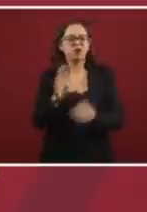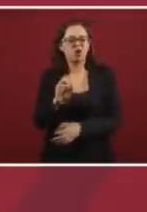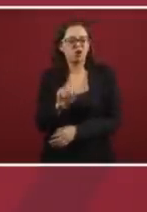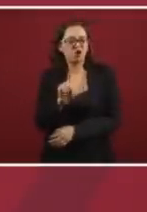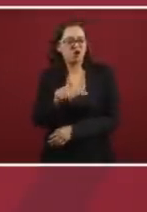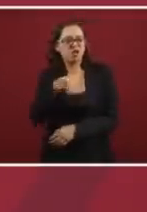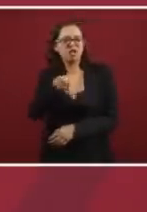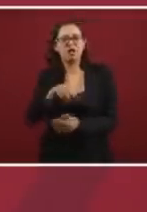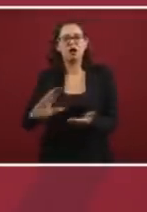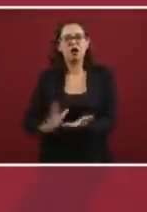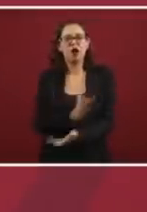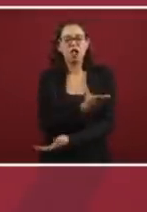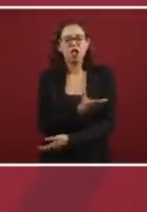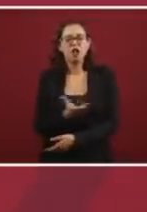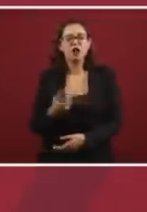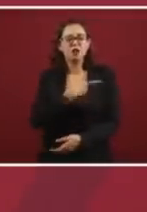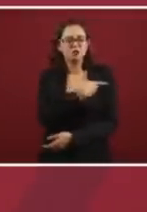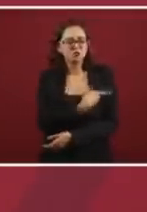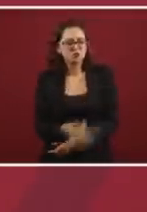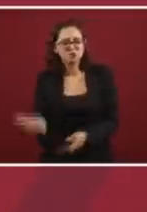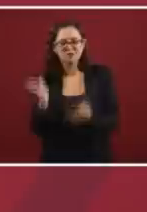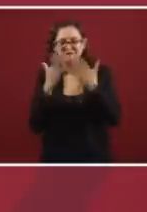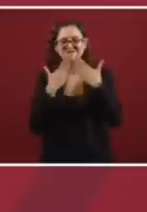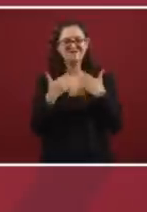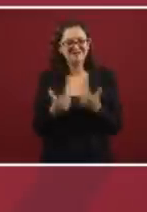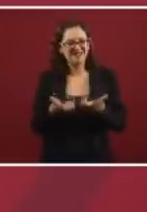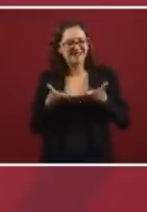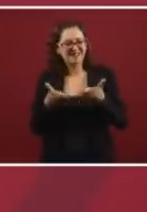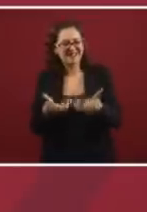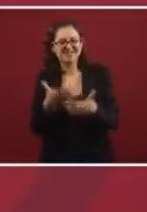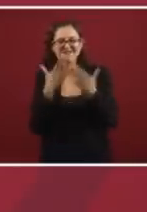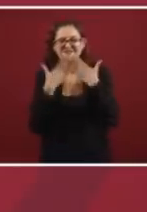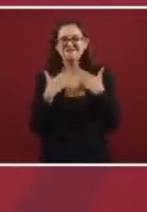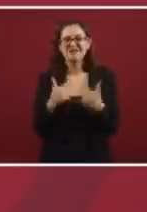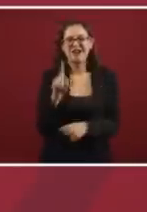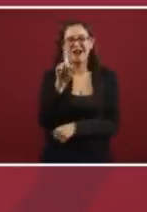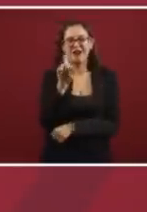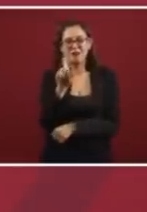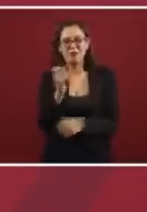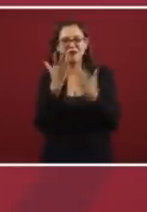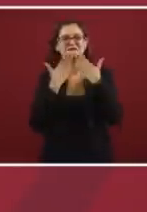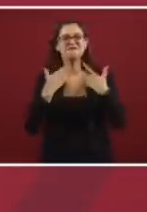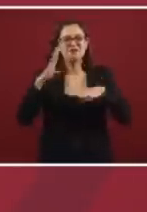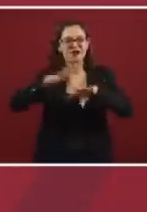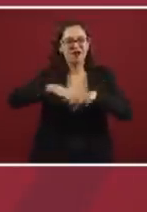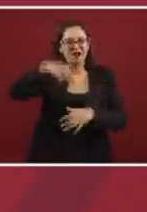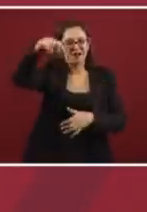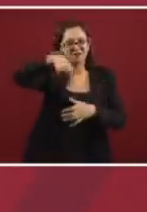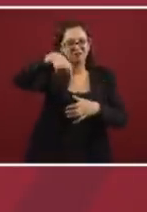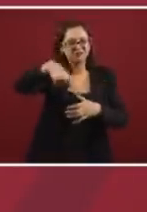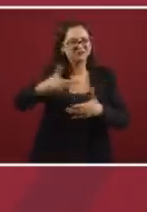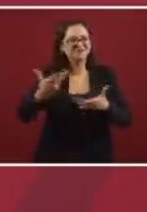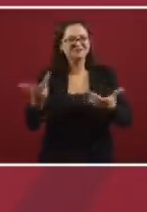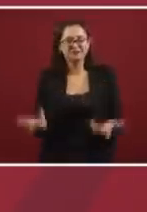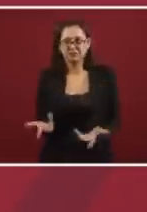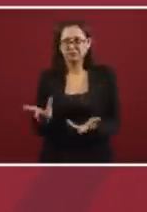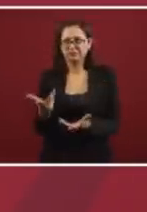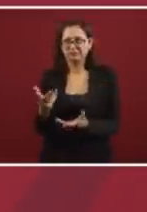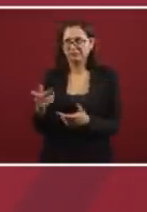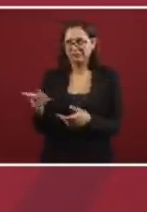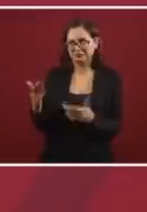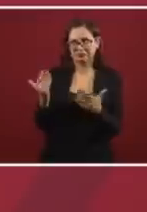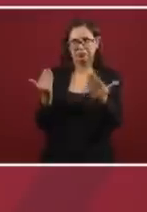servicios básicos sin agua sin drenaje entonces ya se está invirtiendo